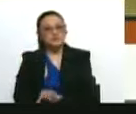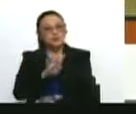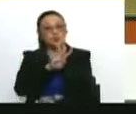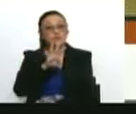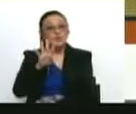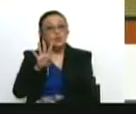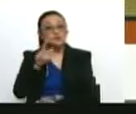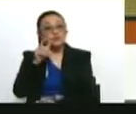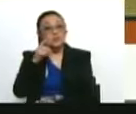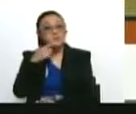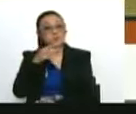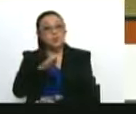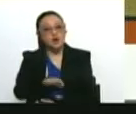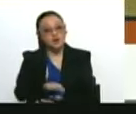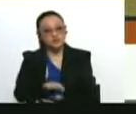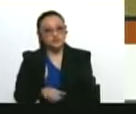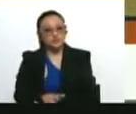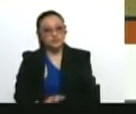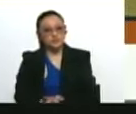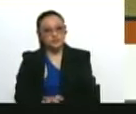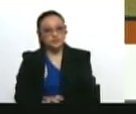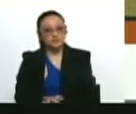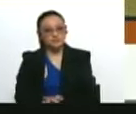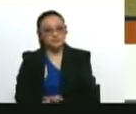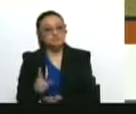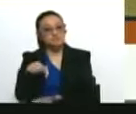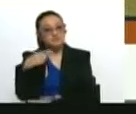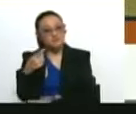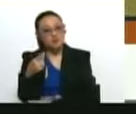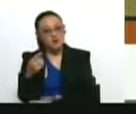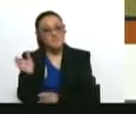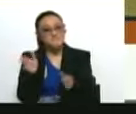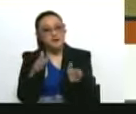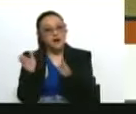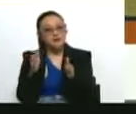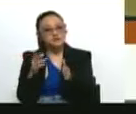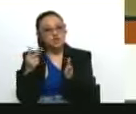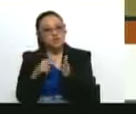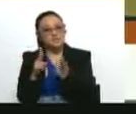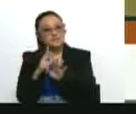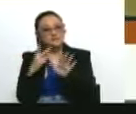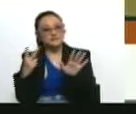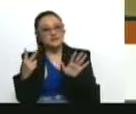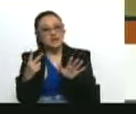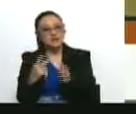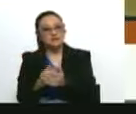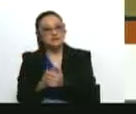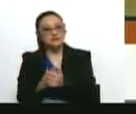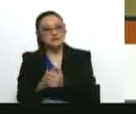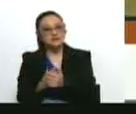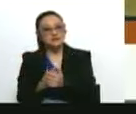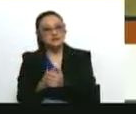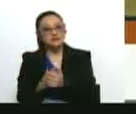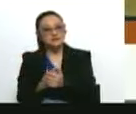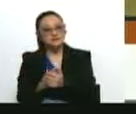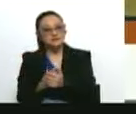44 muertos. Después, en marzo del 2017, salida 2,